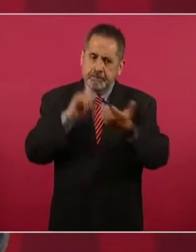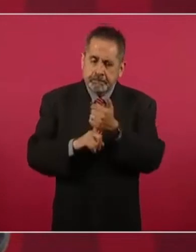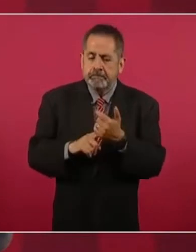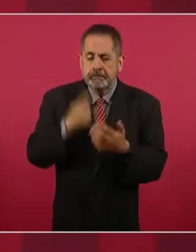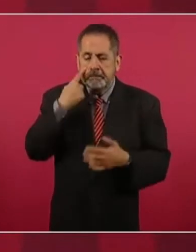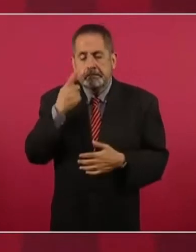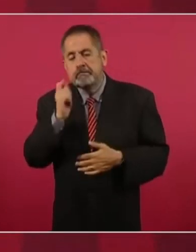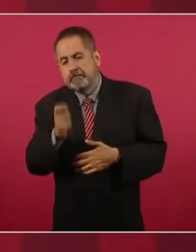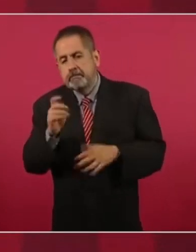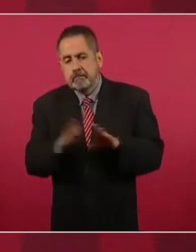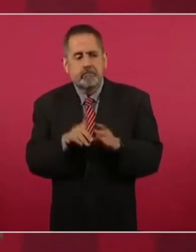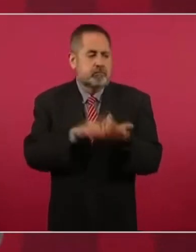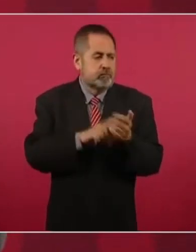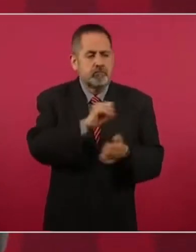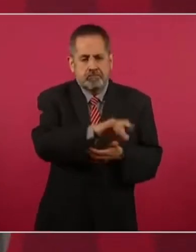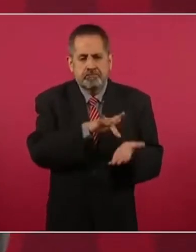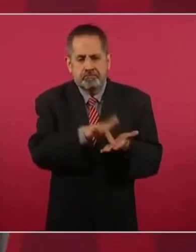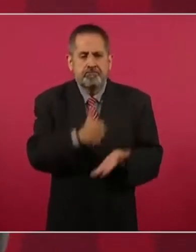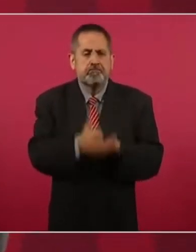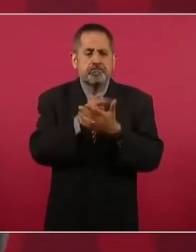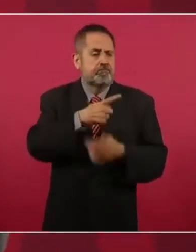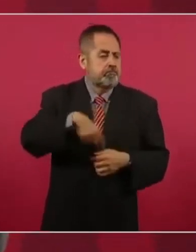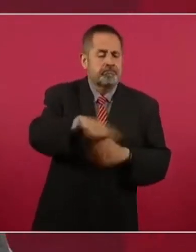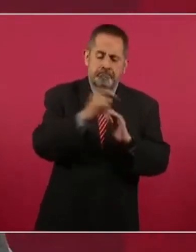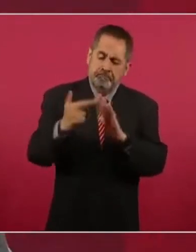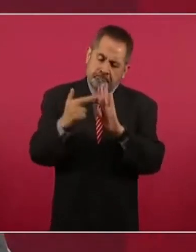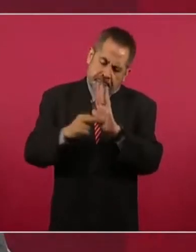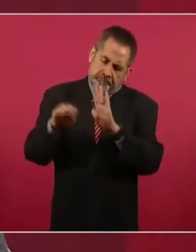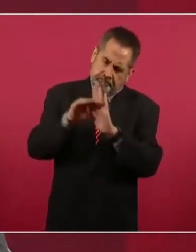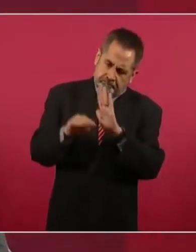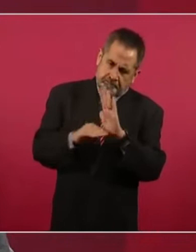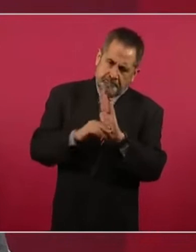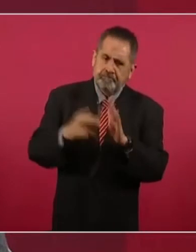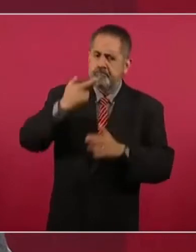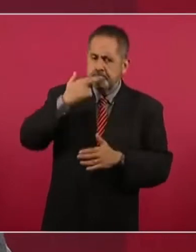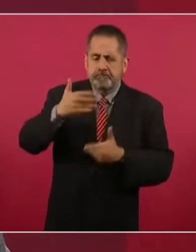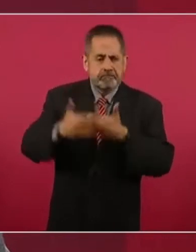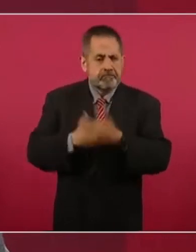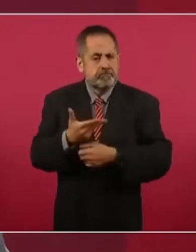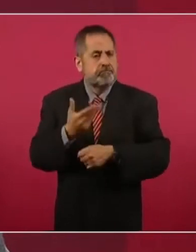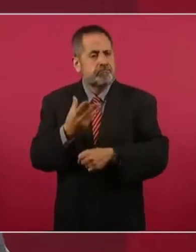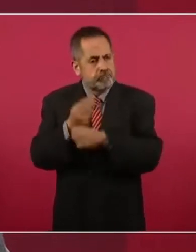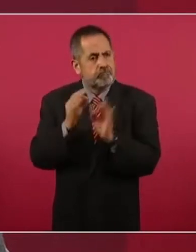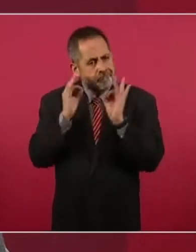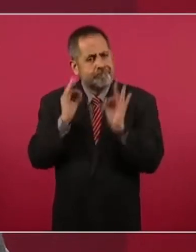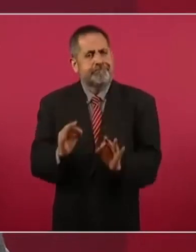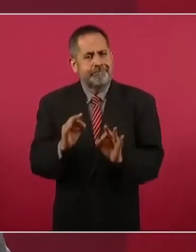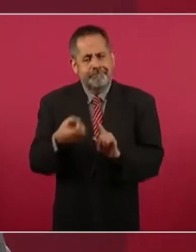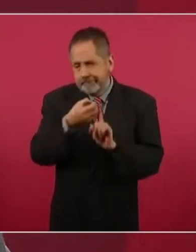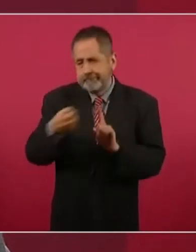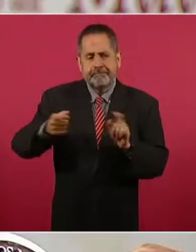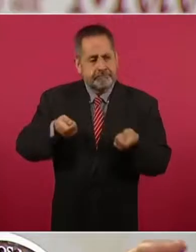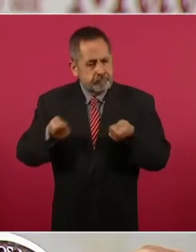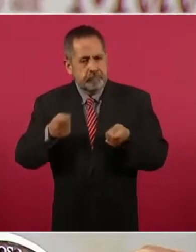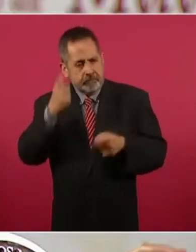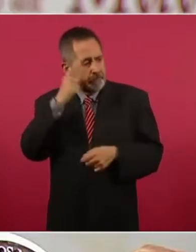también tratar de generar mejores protocolos, mejores prácticas y más control